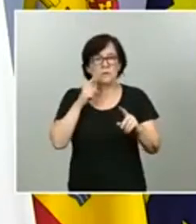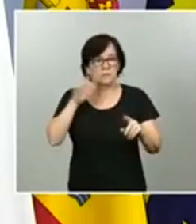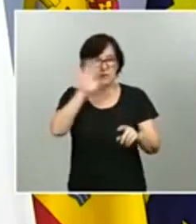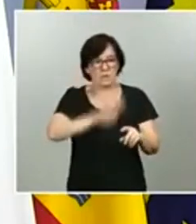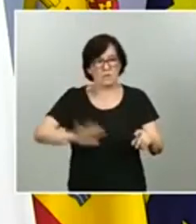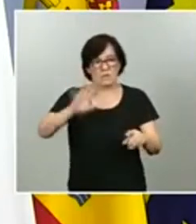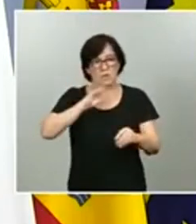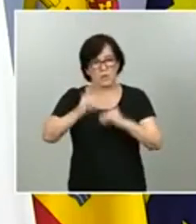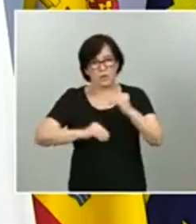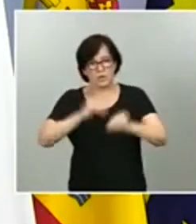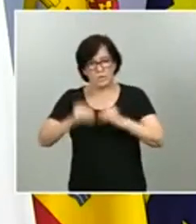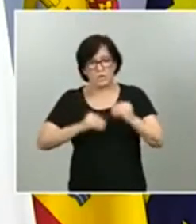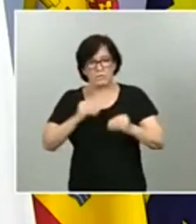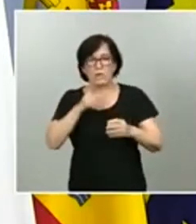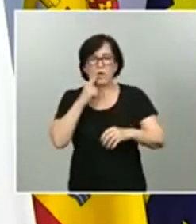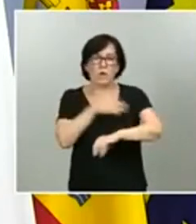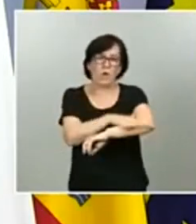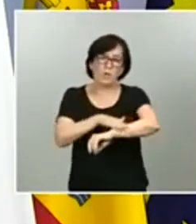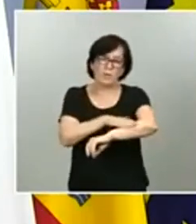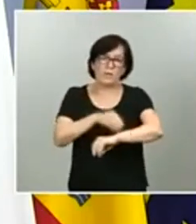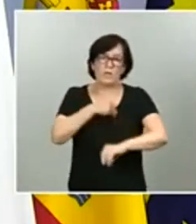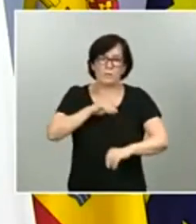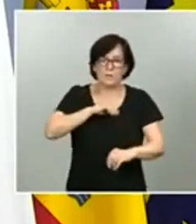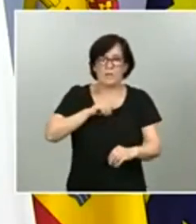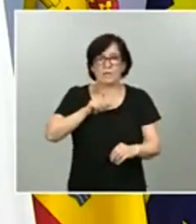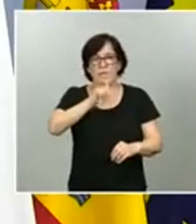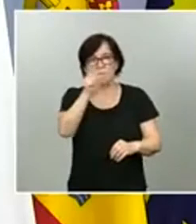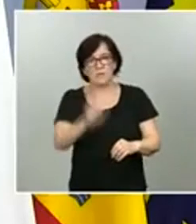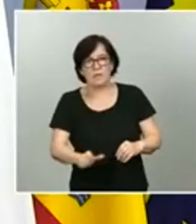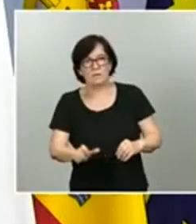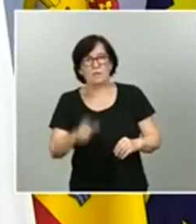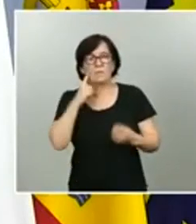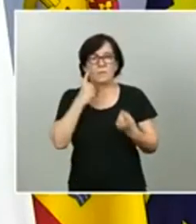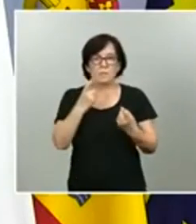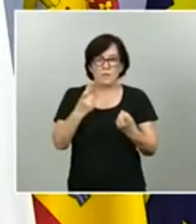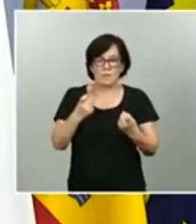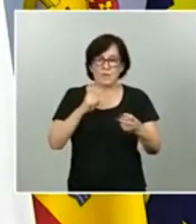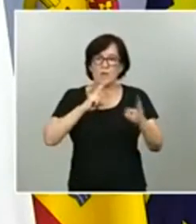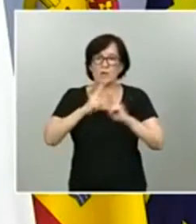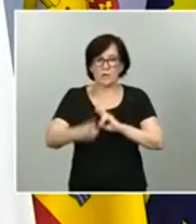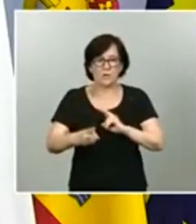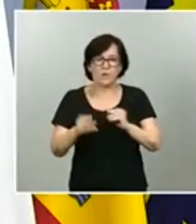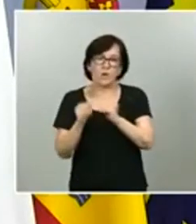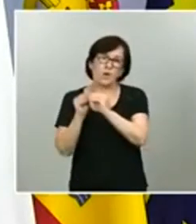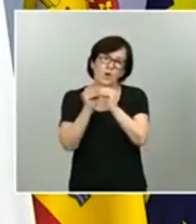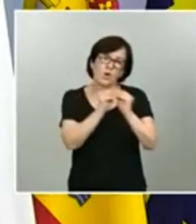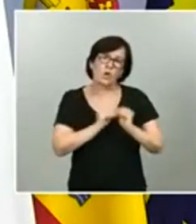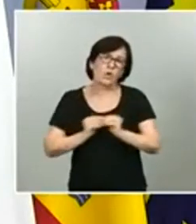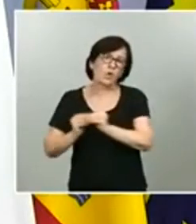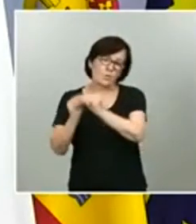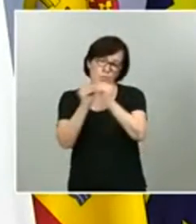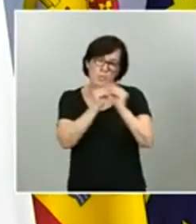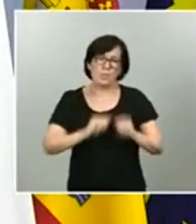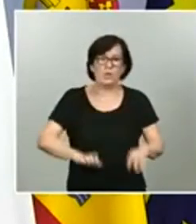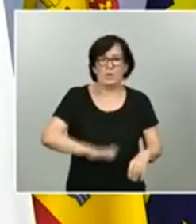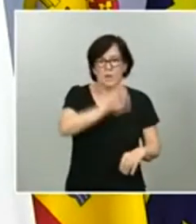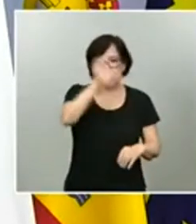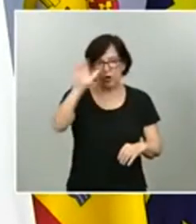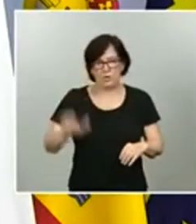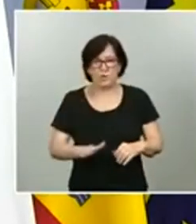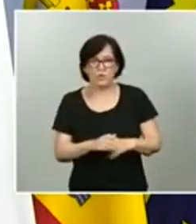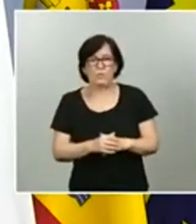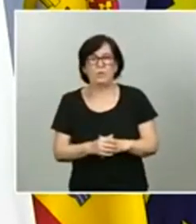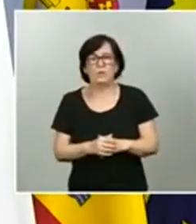los gobiernos de España, el gobierno de Italia, pero necesitamos una respuesta común, una respuesta europea. Eso es a lo que